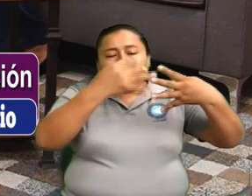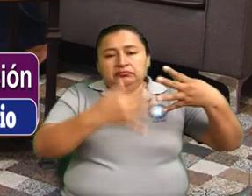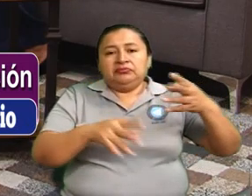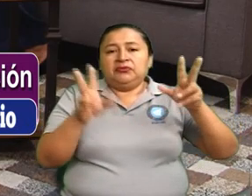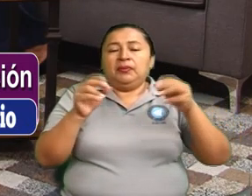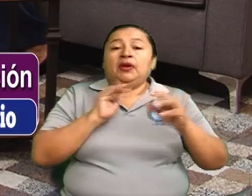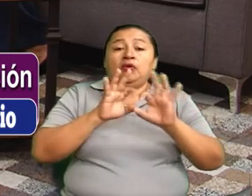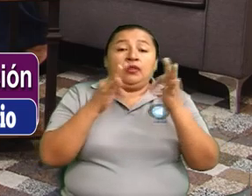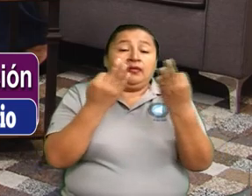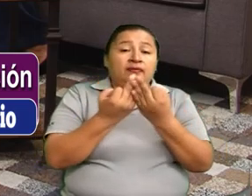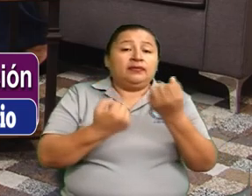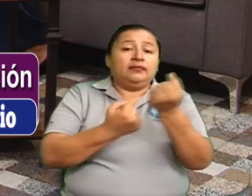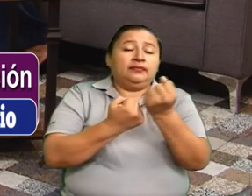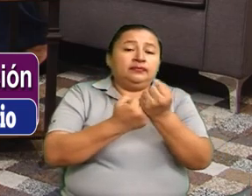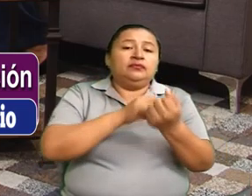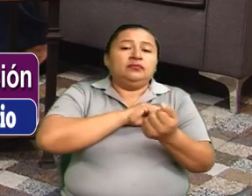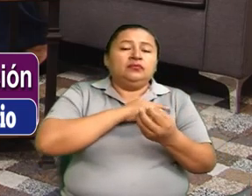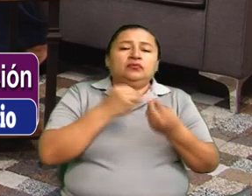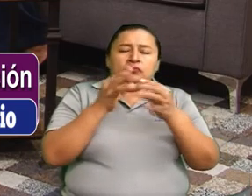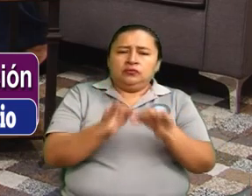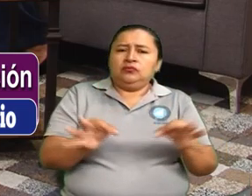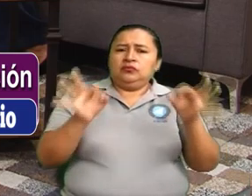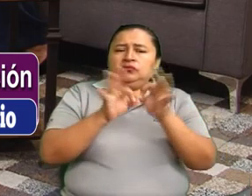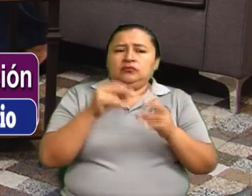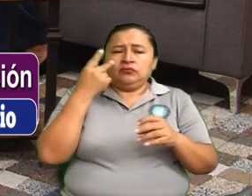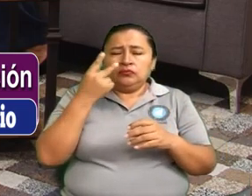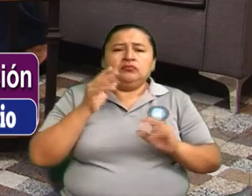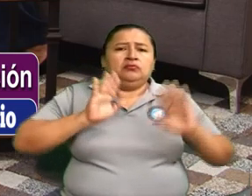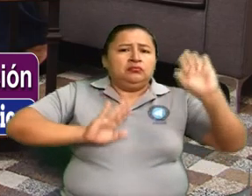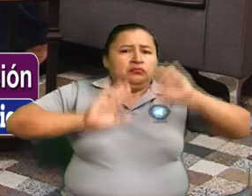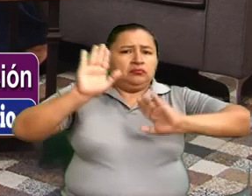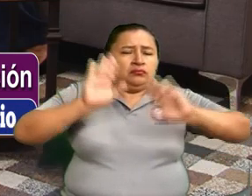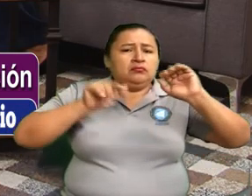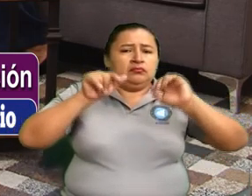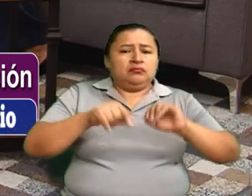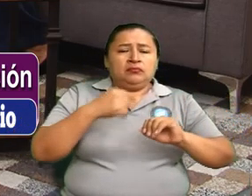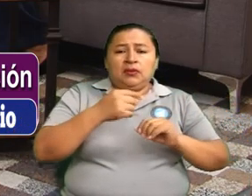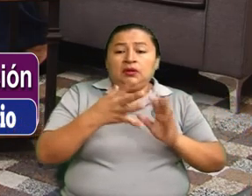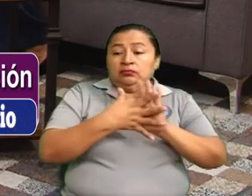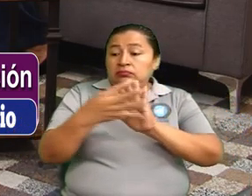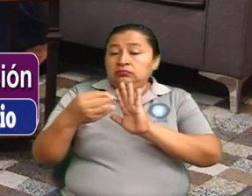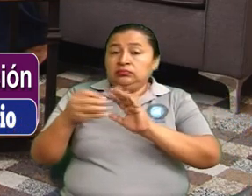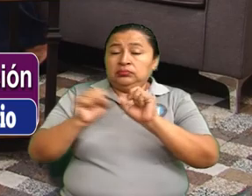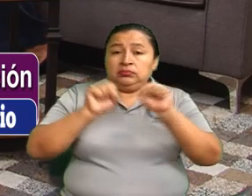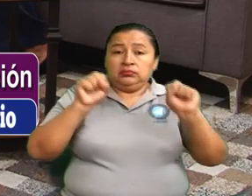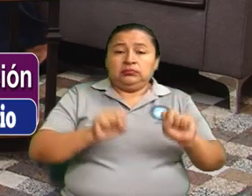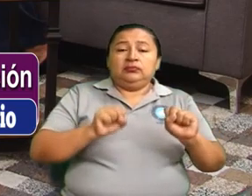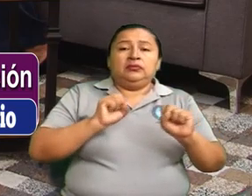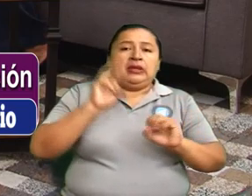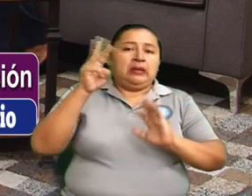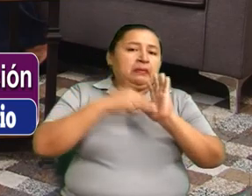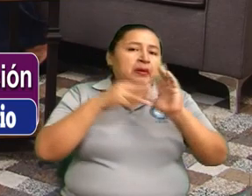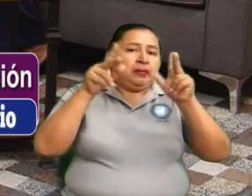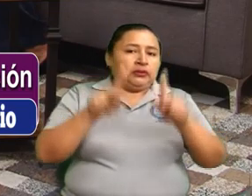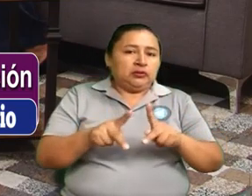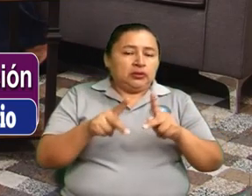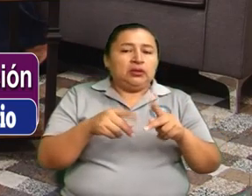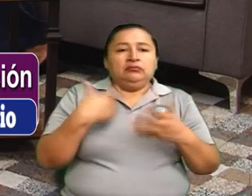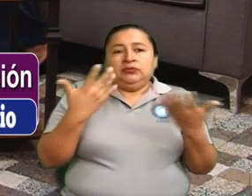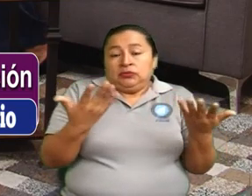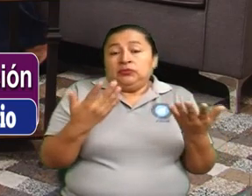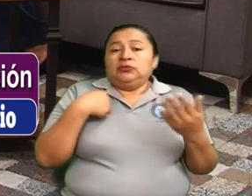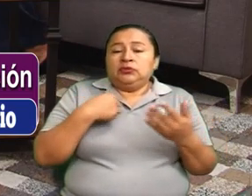y que han sido de mucho interés. O sea, han participado en cada réplica de taller más de 3.000 protagonistas. Wow. Entonces